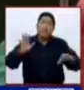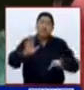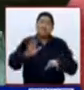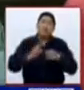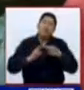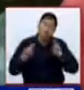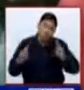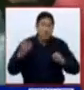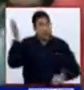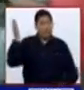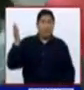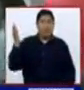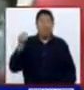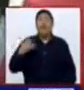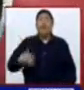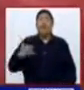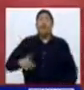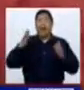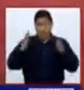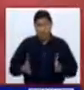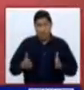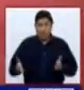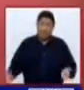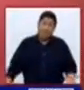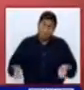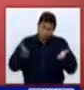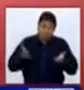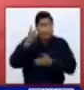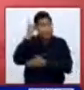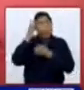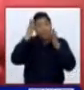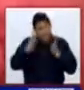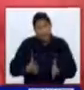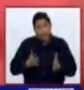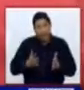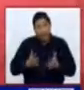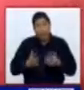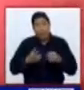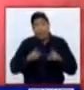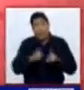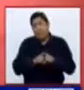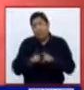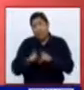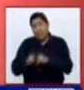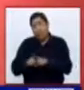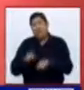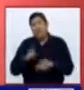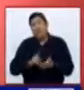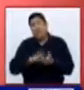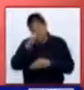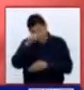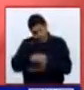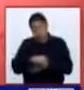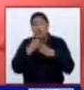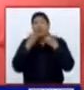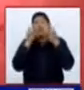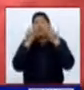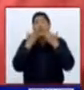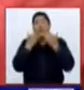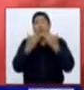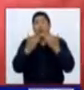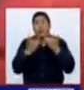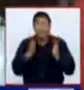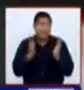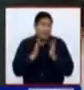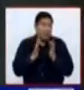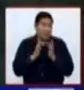Ahí está. De los argentinos para los bolivianos, la ayuda que se está recibiendo también durante esta noche. Muchas gracias, Héctor, por la unidad